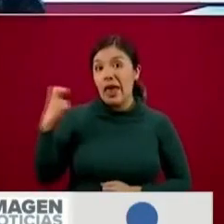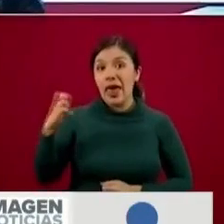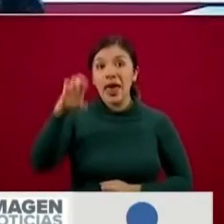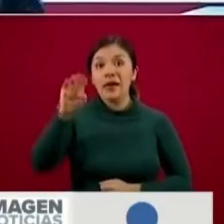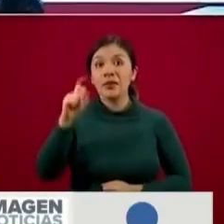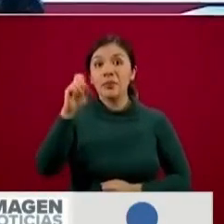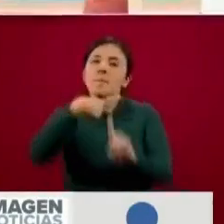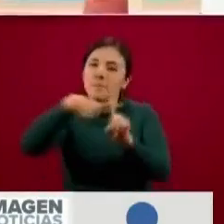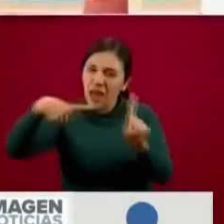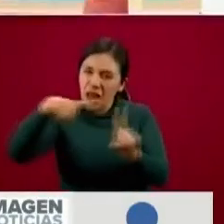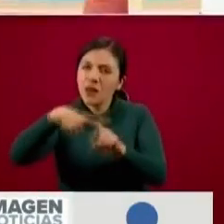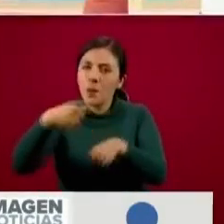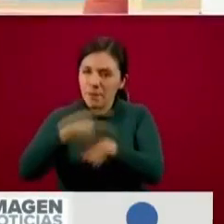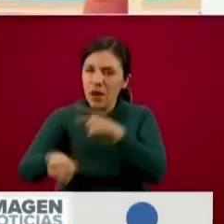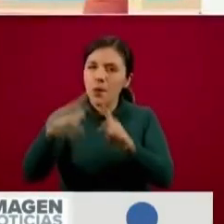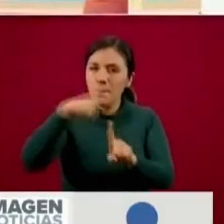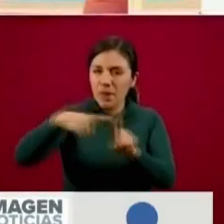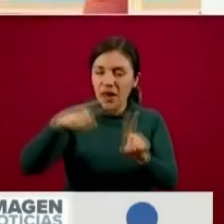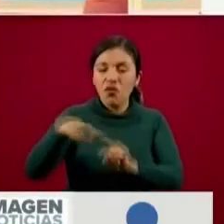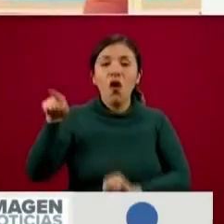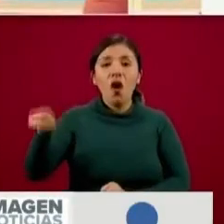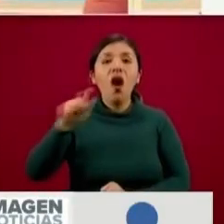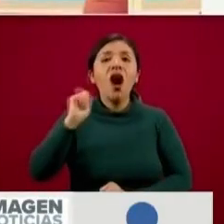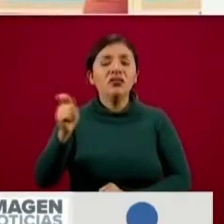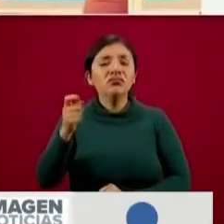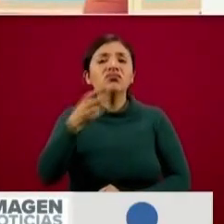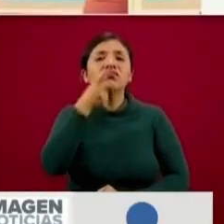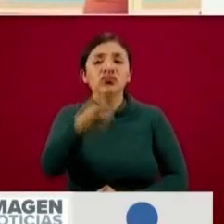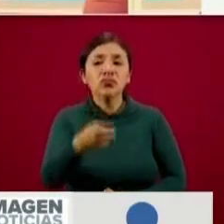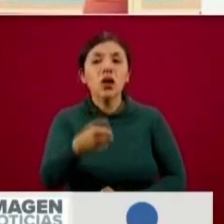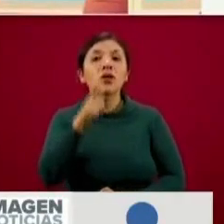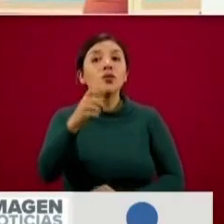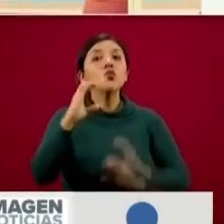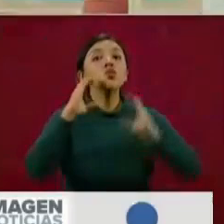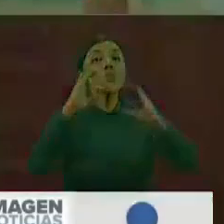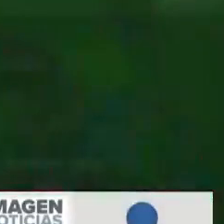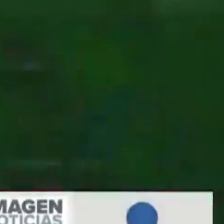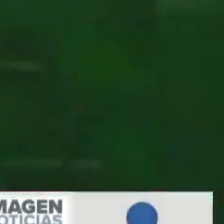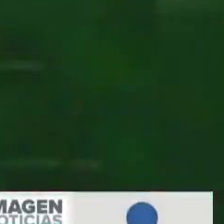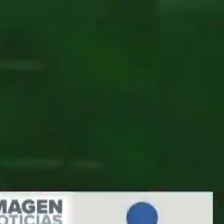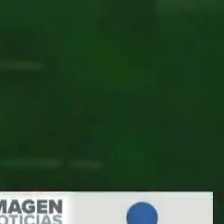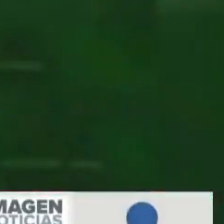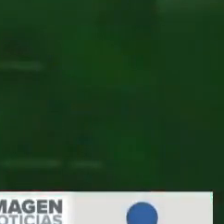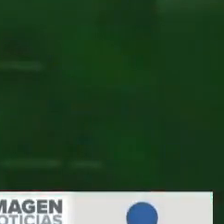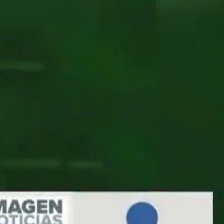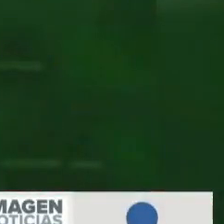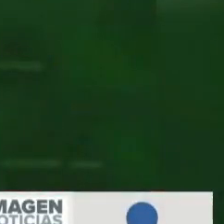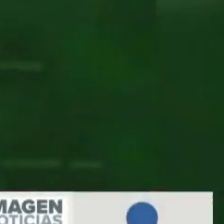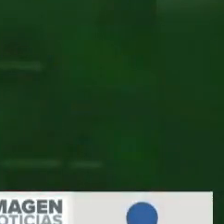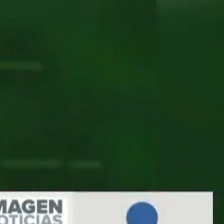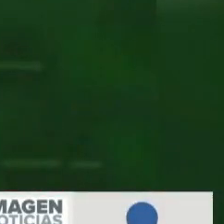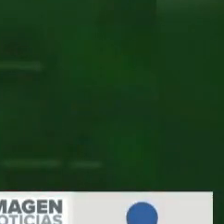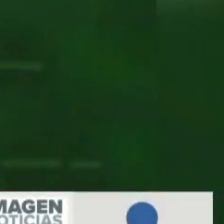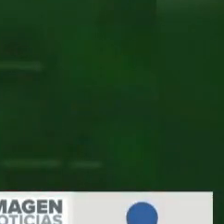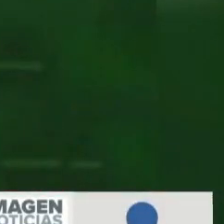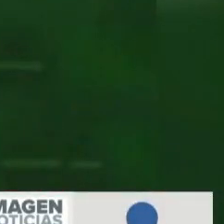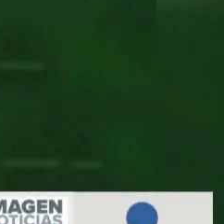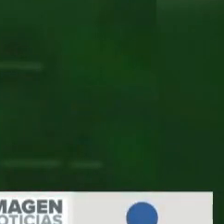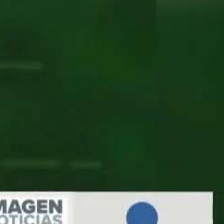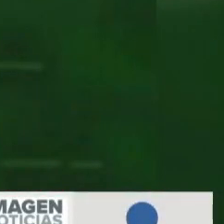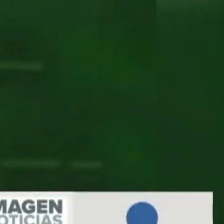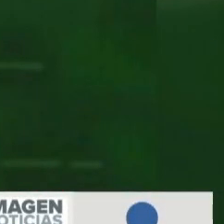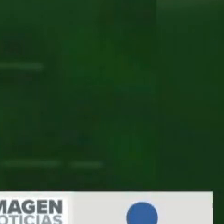luego tenemos esperanza y luego tenemos a aurora ahí lo tiene